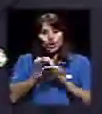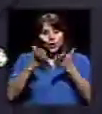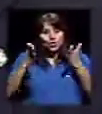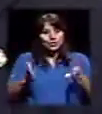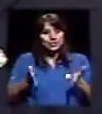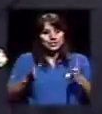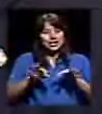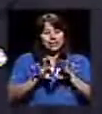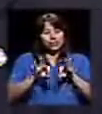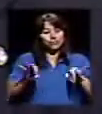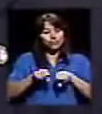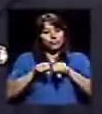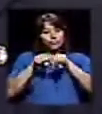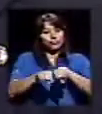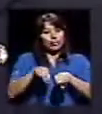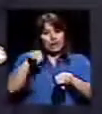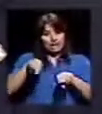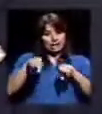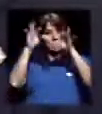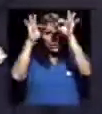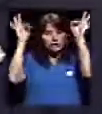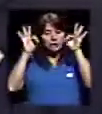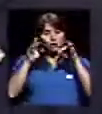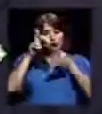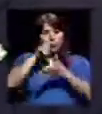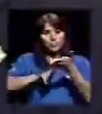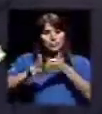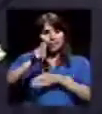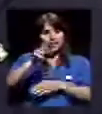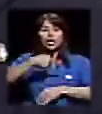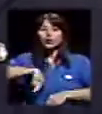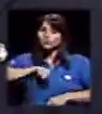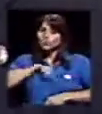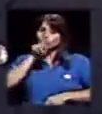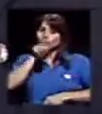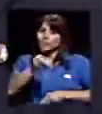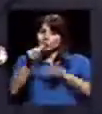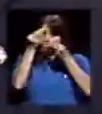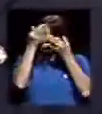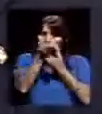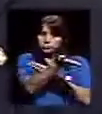esta prestigiosa universidad, pues sí debemos advertir al país que